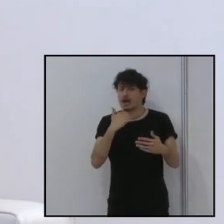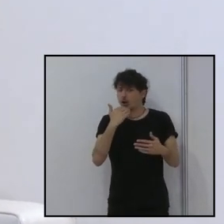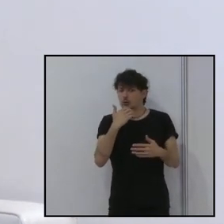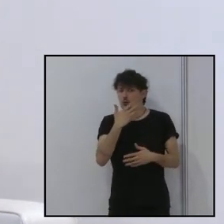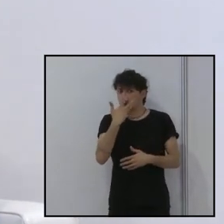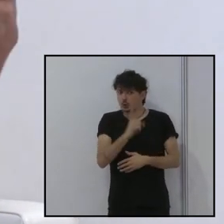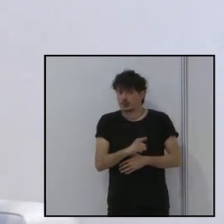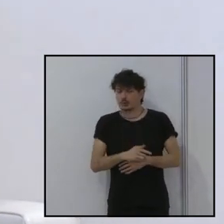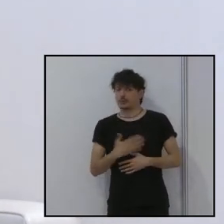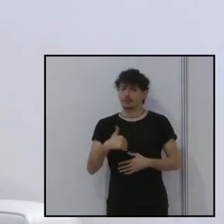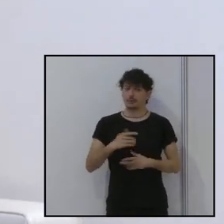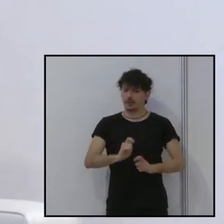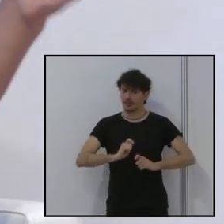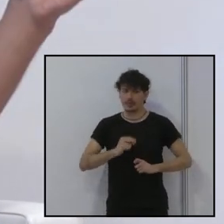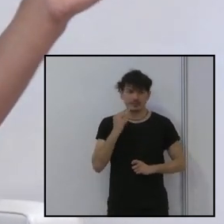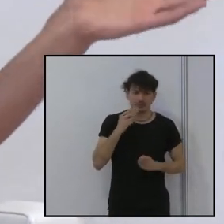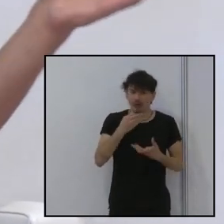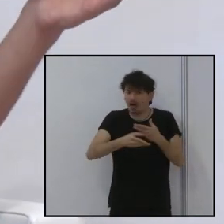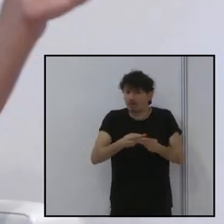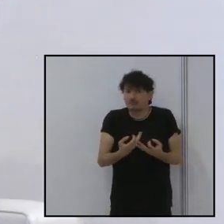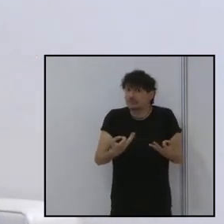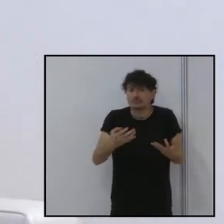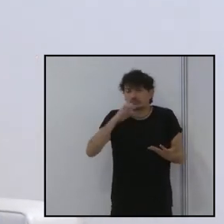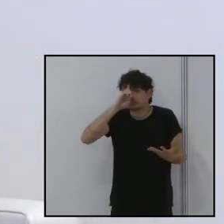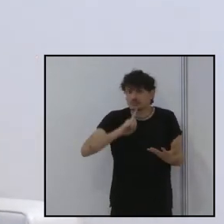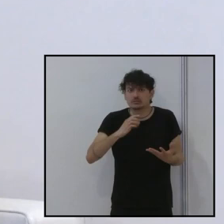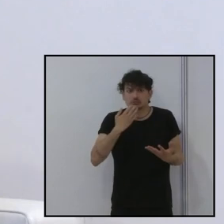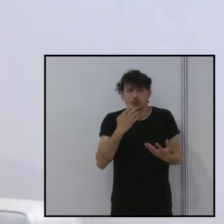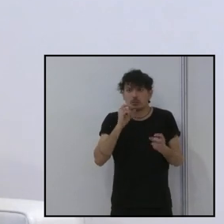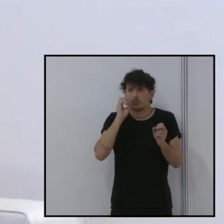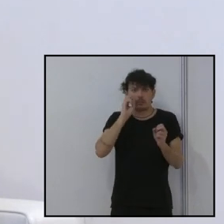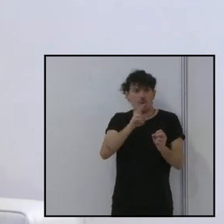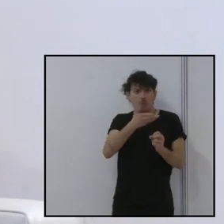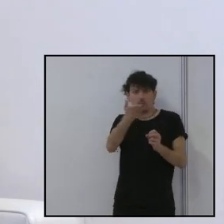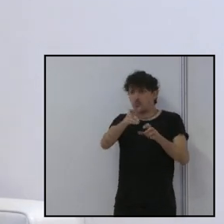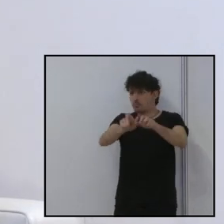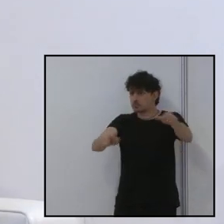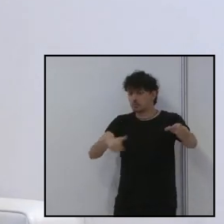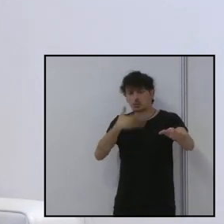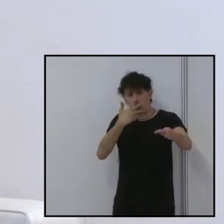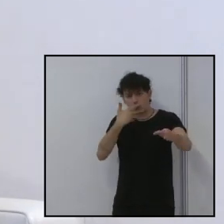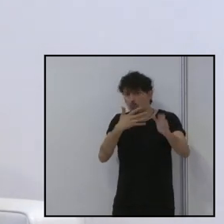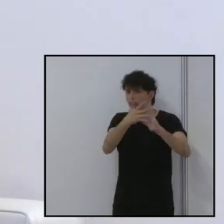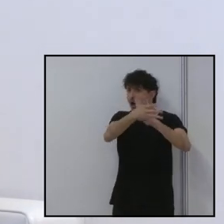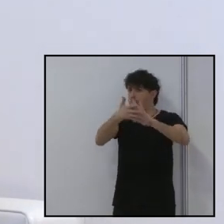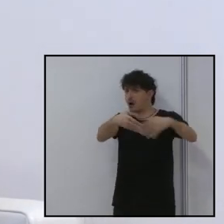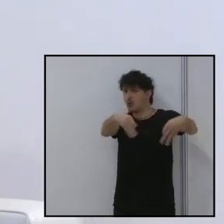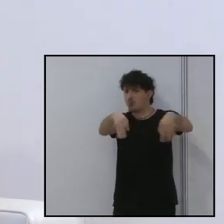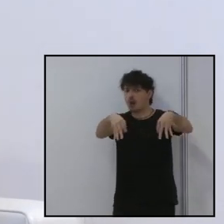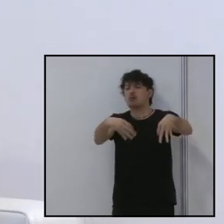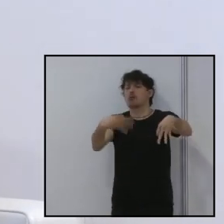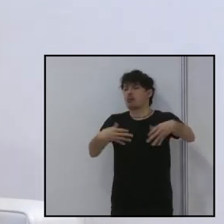un poco aversivo, nos da miedo, no sabemos qué hacer. Sin embargo, si lo has oído, si estás viendo a personas conocidas hablar de ello, pues es algo que está un poco más ya en el